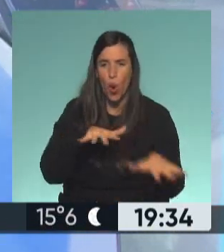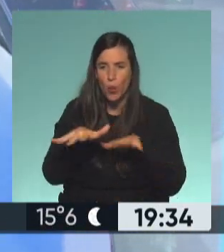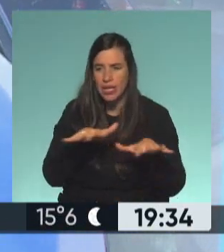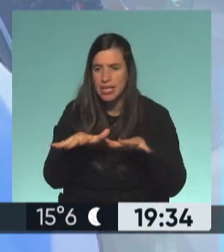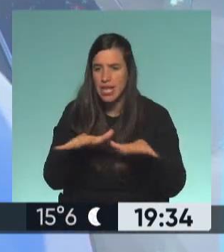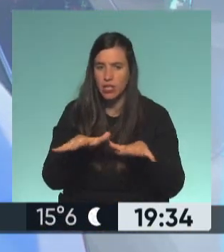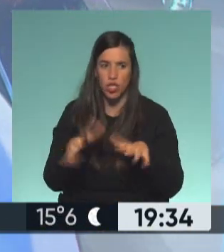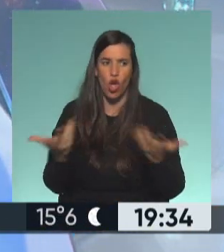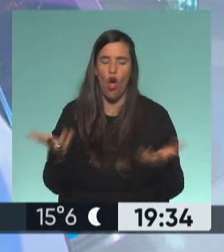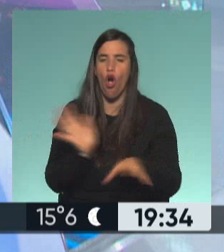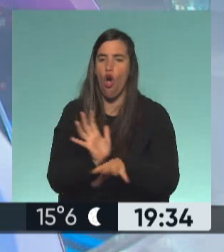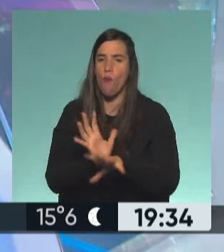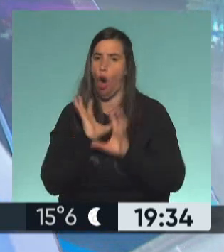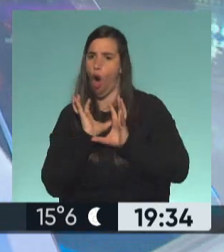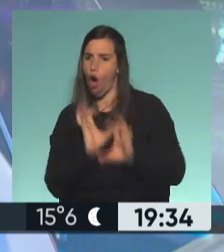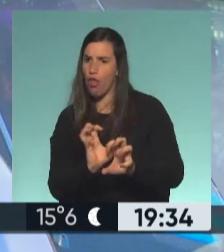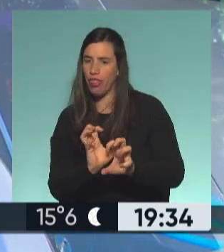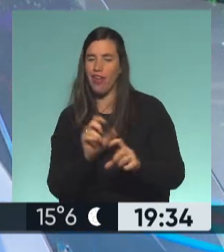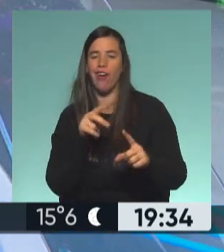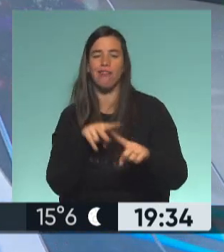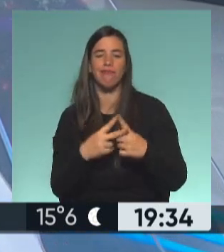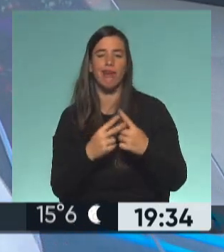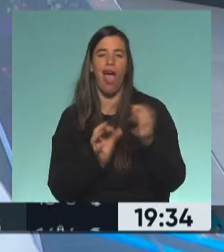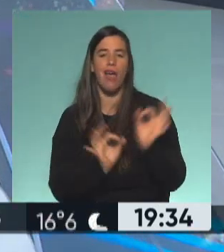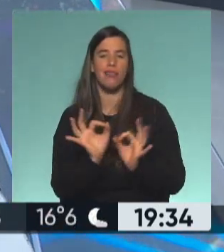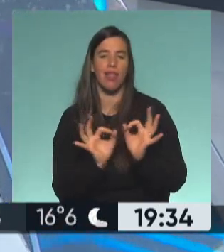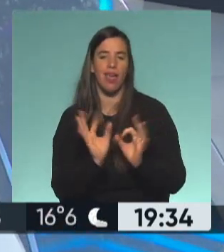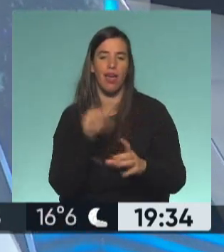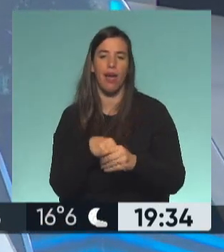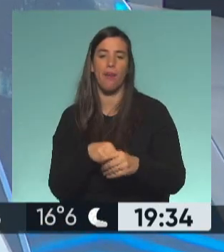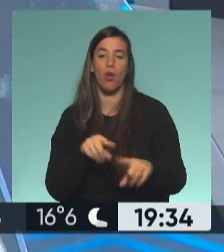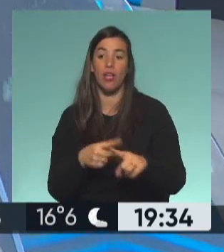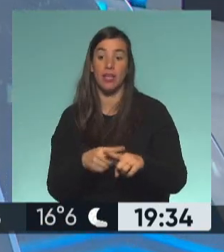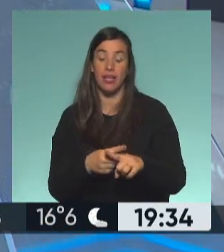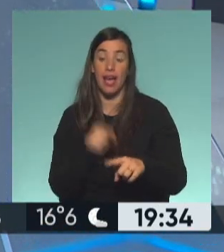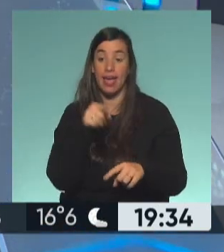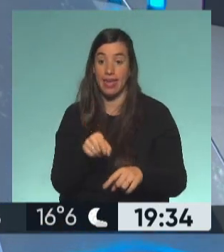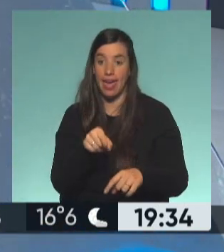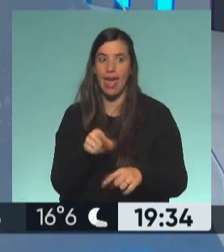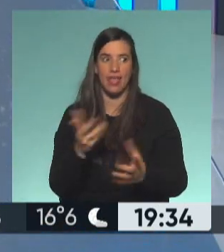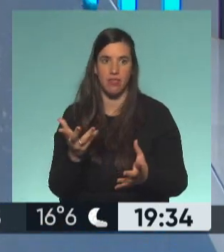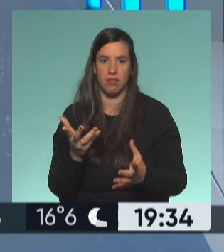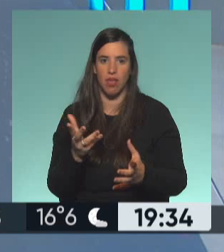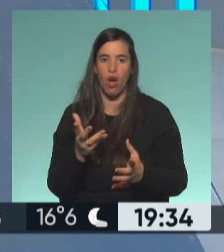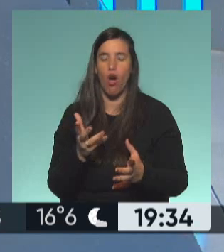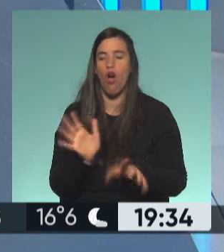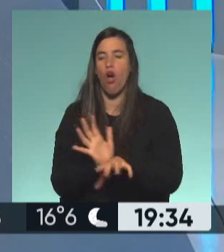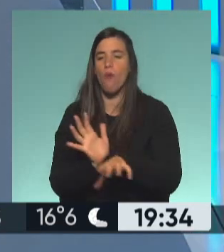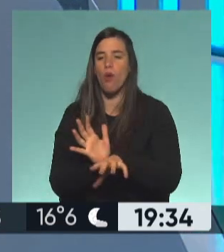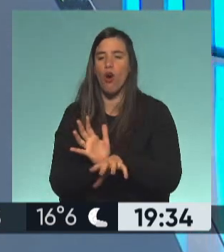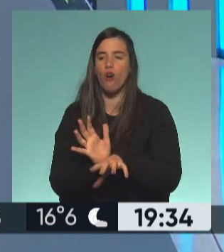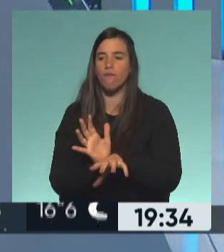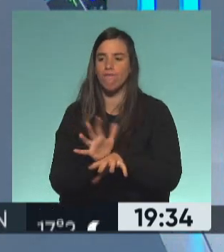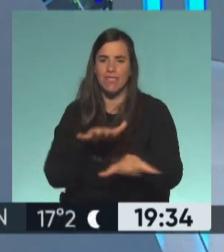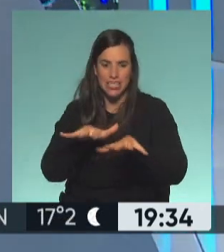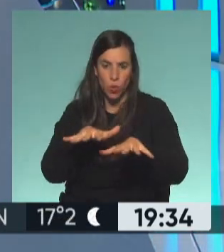del odio como estrategia política y este corrimiento, por eso digo, tanto en contenido como en forma, de qué es